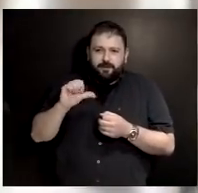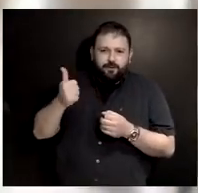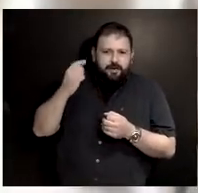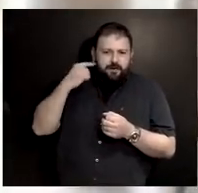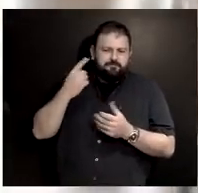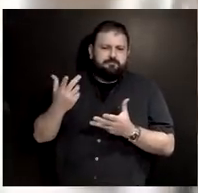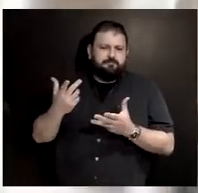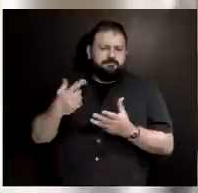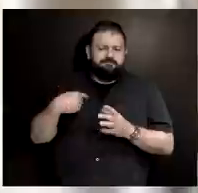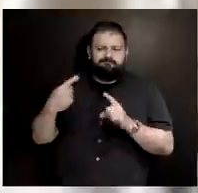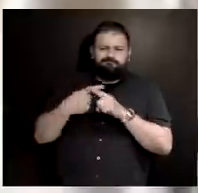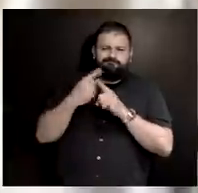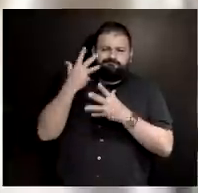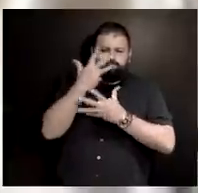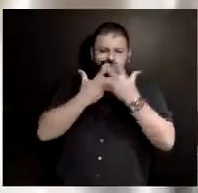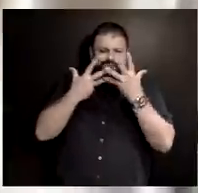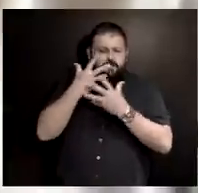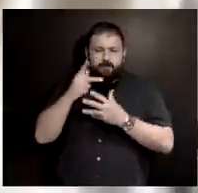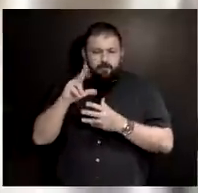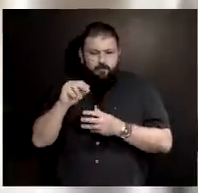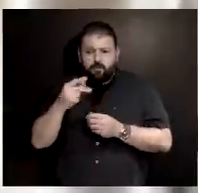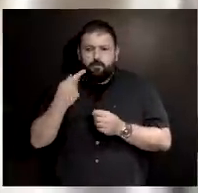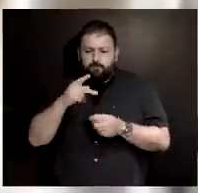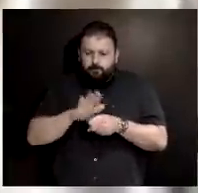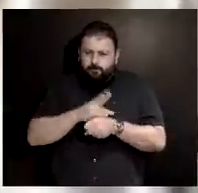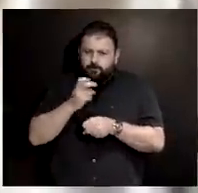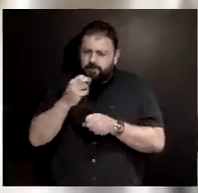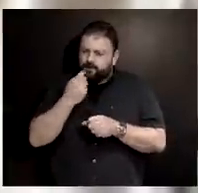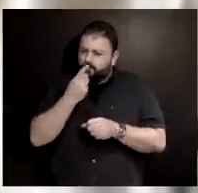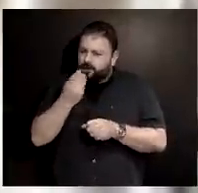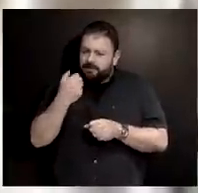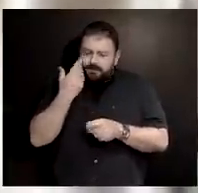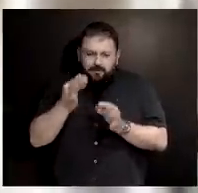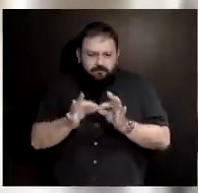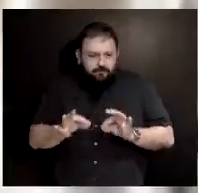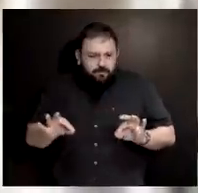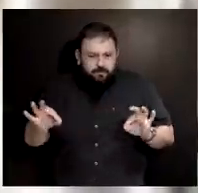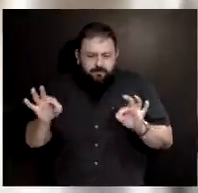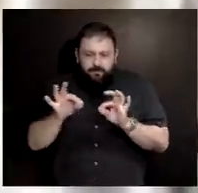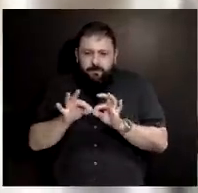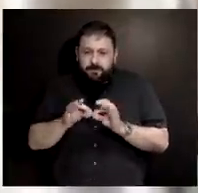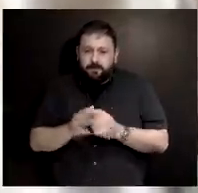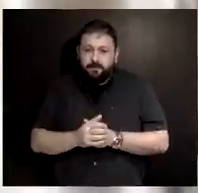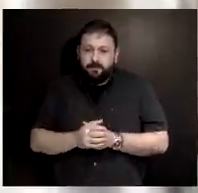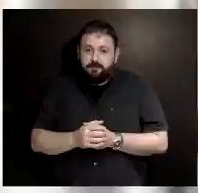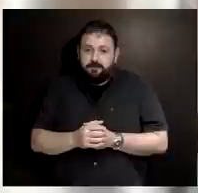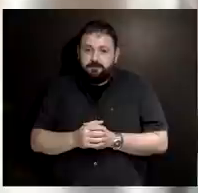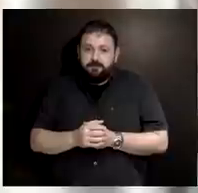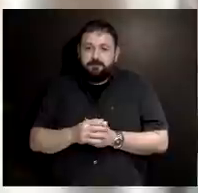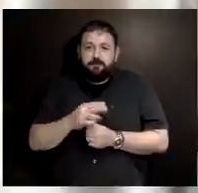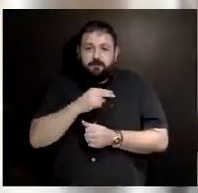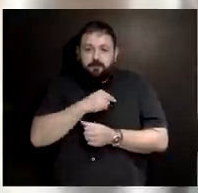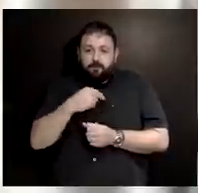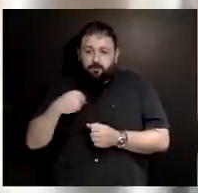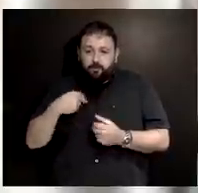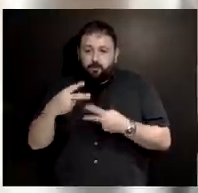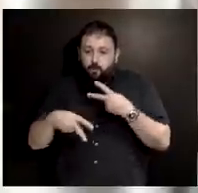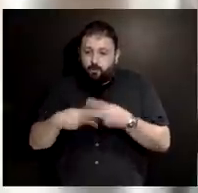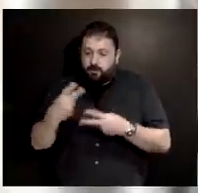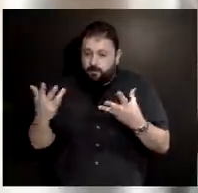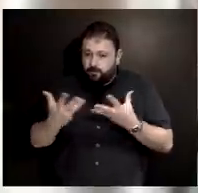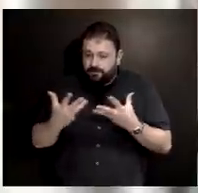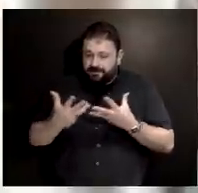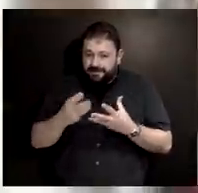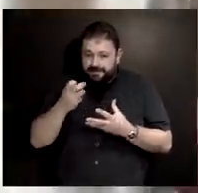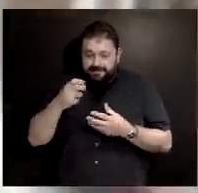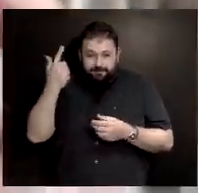se me pierden. No se me pierdan porque lo que les voy a decir es muy importante. Lo que vamos a hacer para Extravaganas de Guadalajara